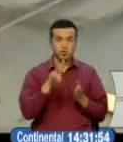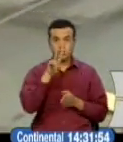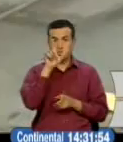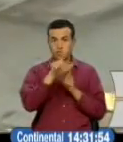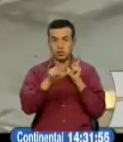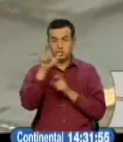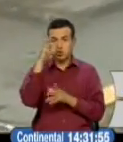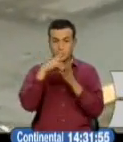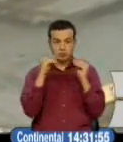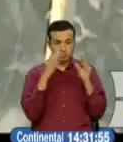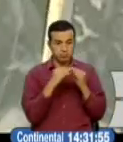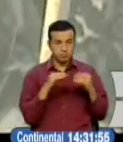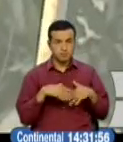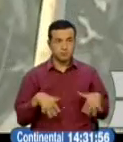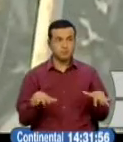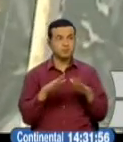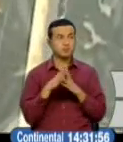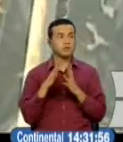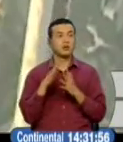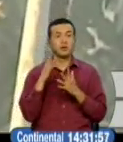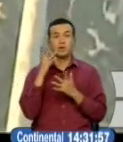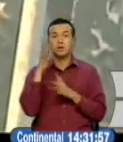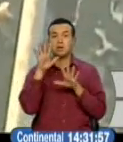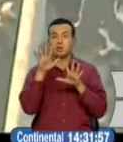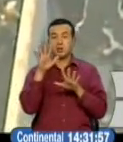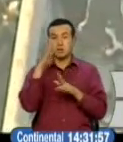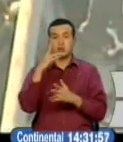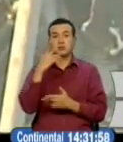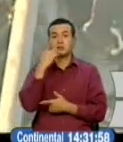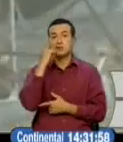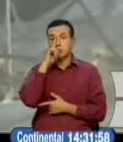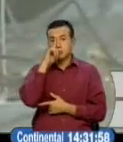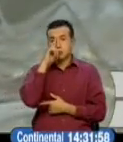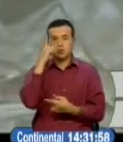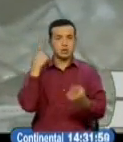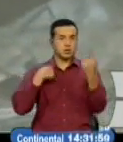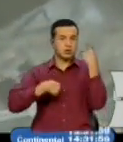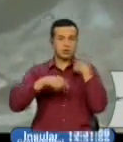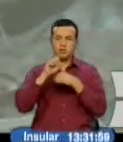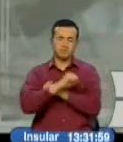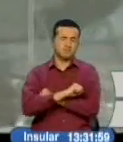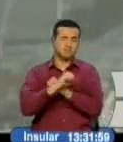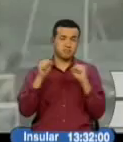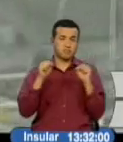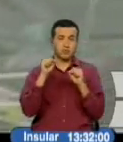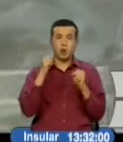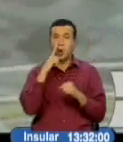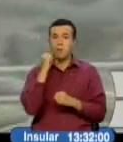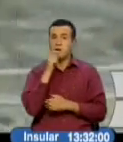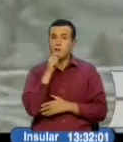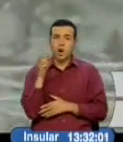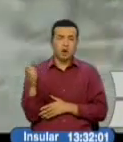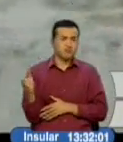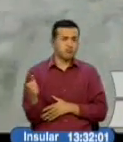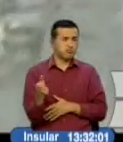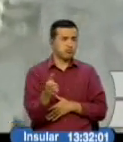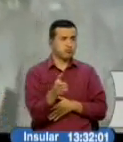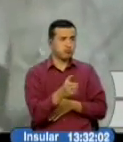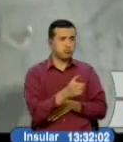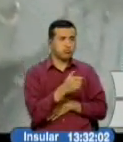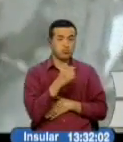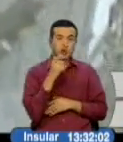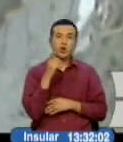están desaparecidas. Además, 10 empleados resultaron heridos. Luego de la explosión, los bomberos llegaron al lugar y